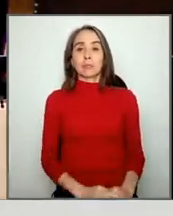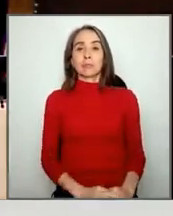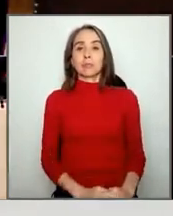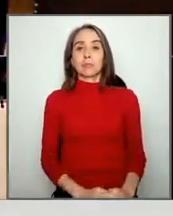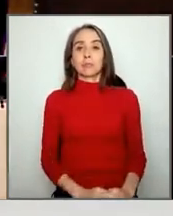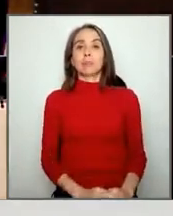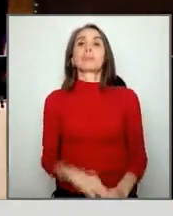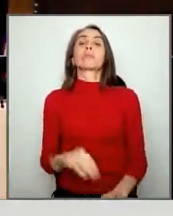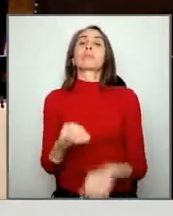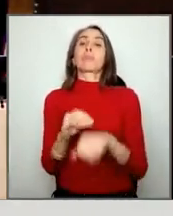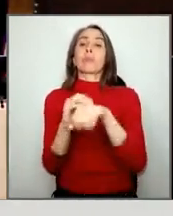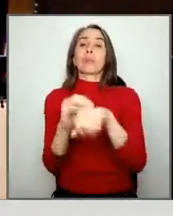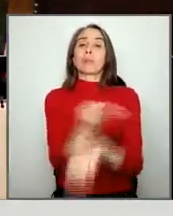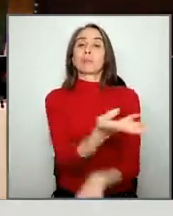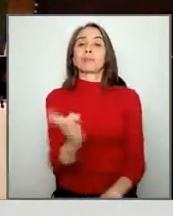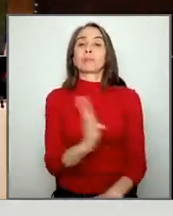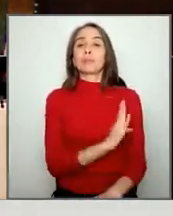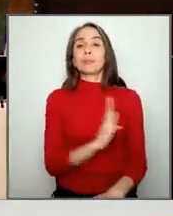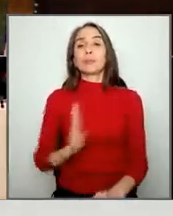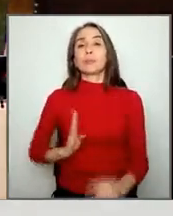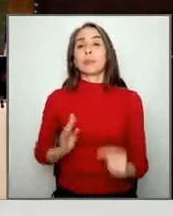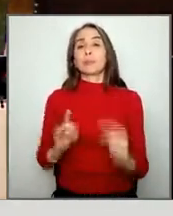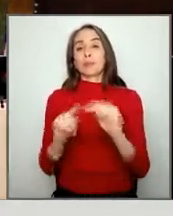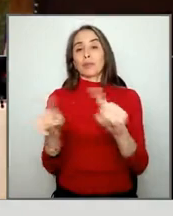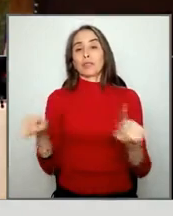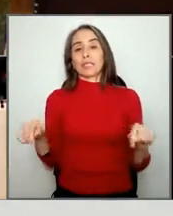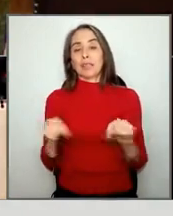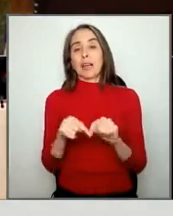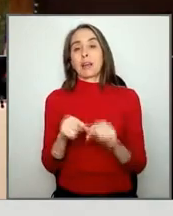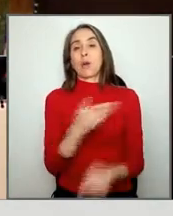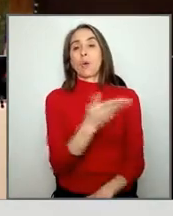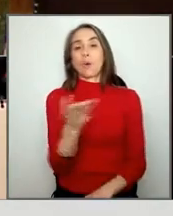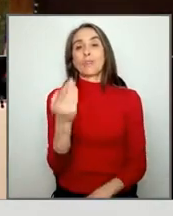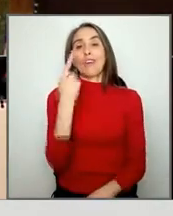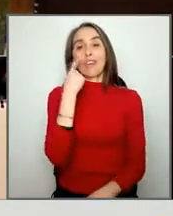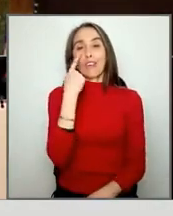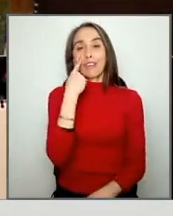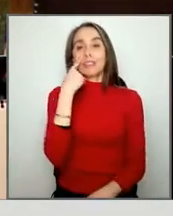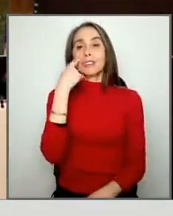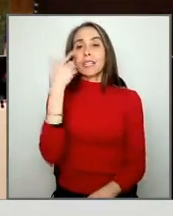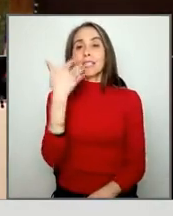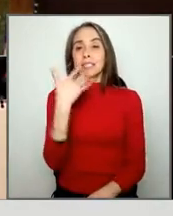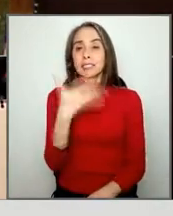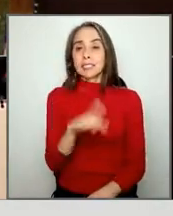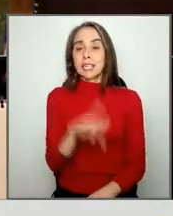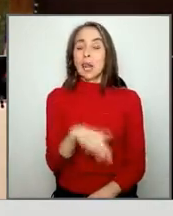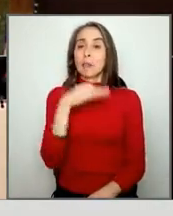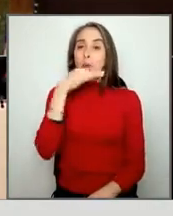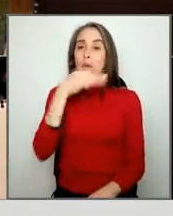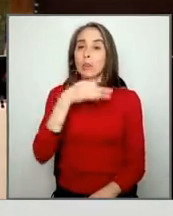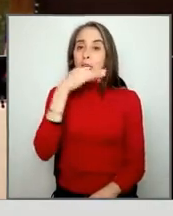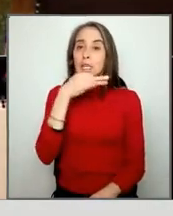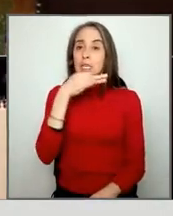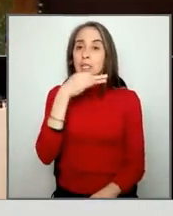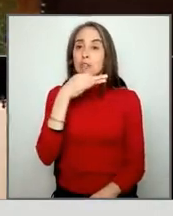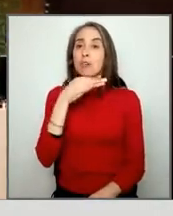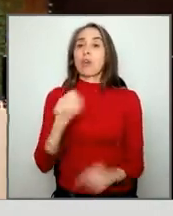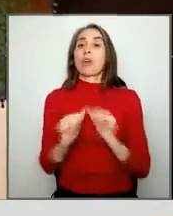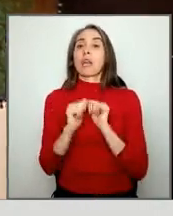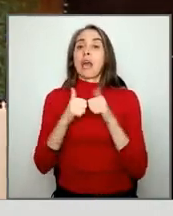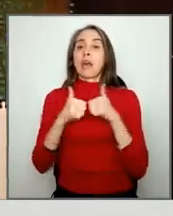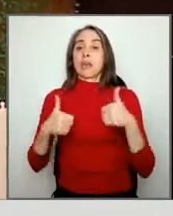honorable sala como ustedes conocen y la hemos hemos reafirmado este principio como mesa en varias